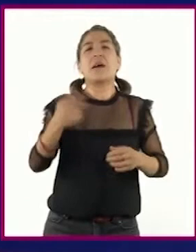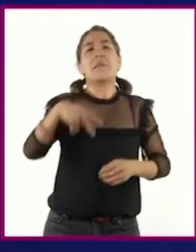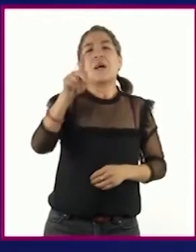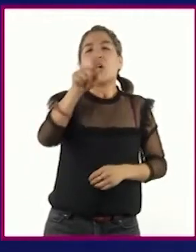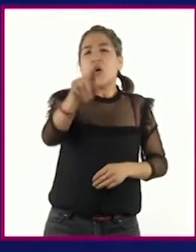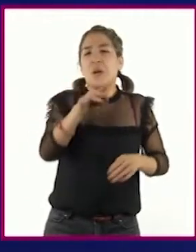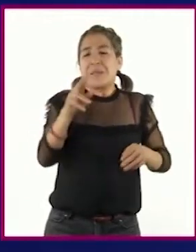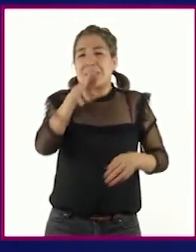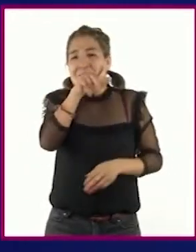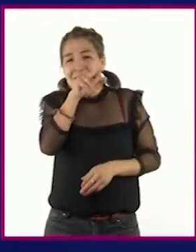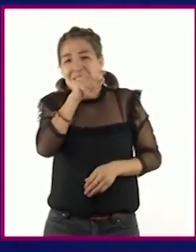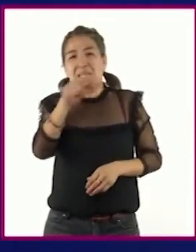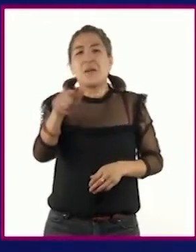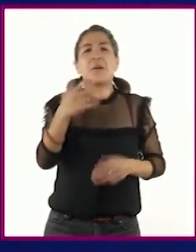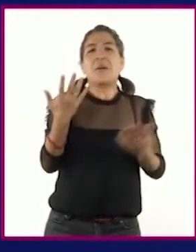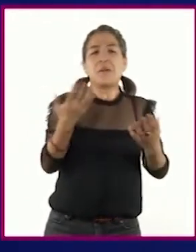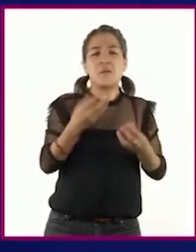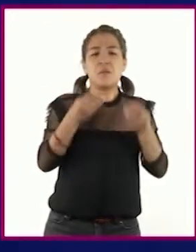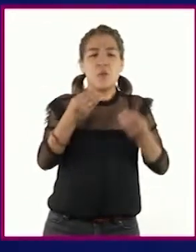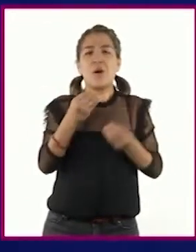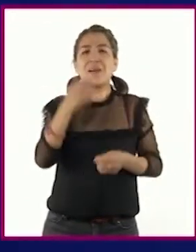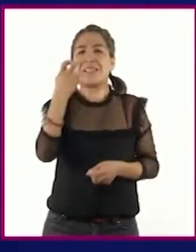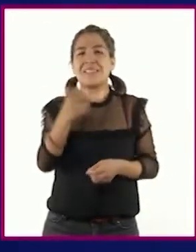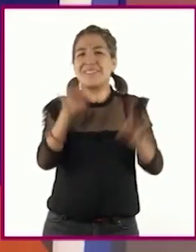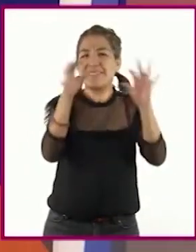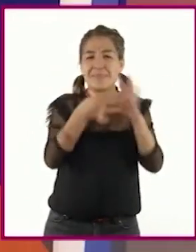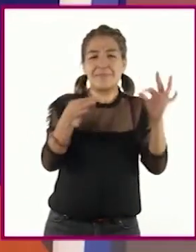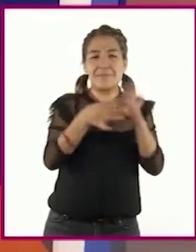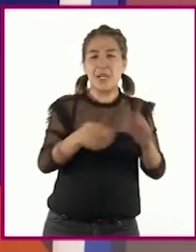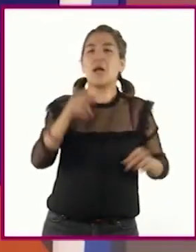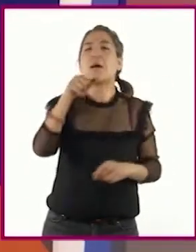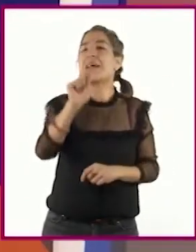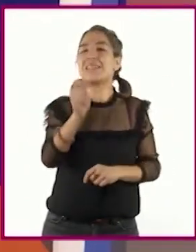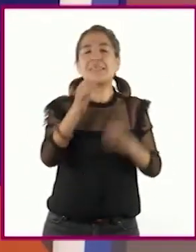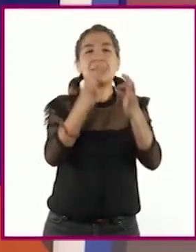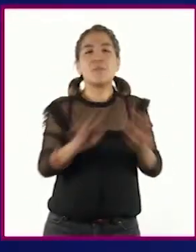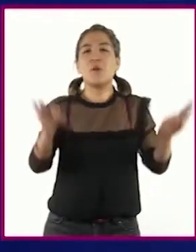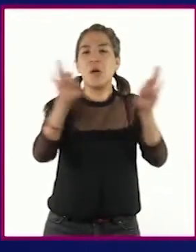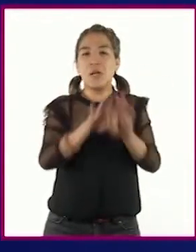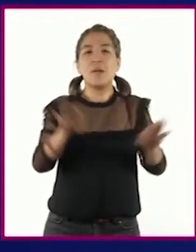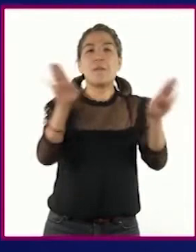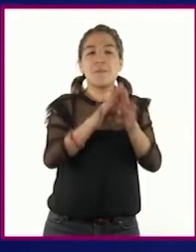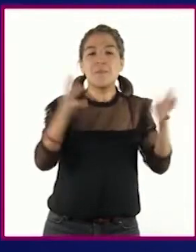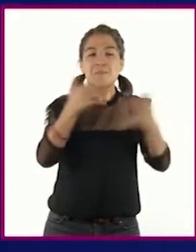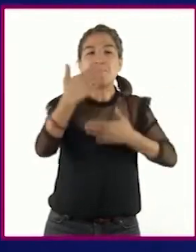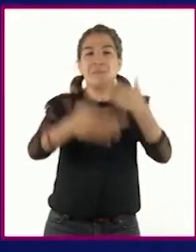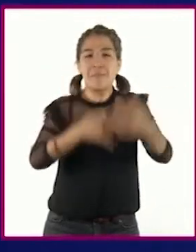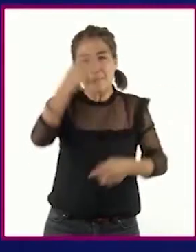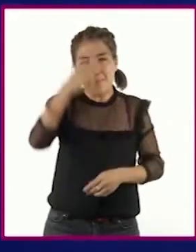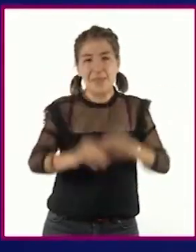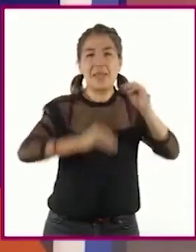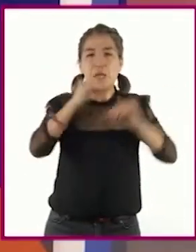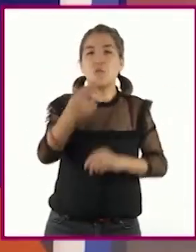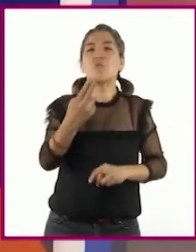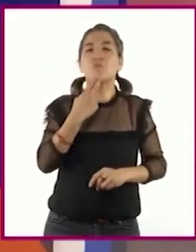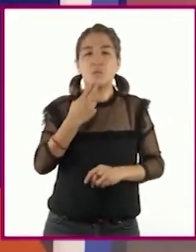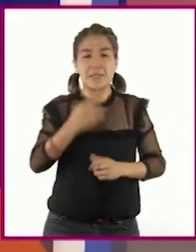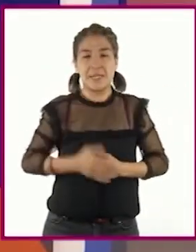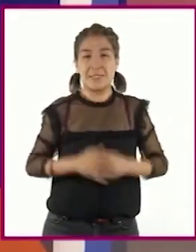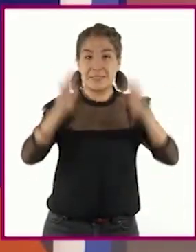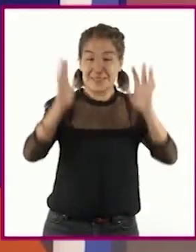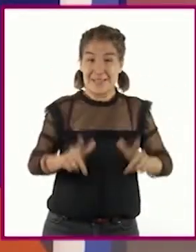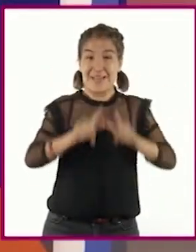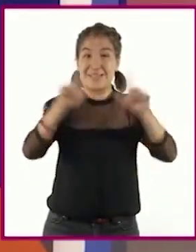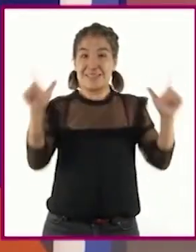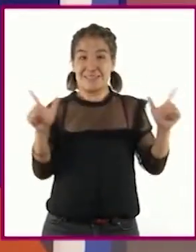deben de preocuparse demasiado por esos detalles. Lo fundamental es construir una herramienta útil. ¿Listas